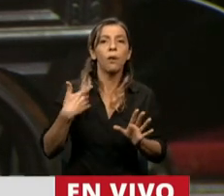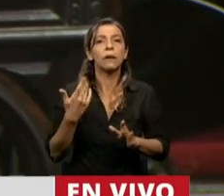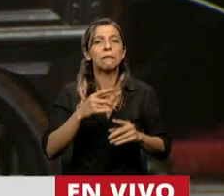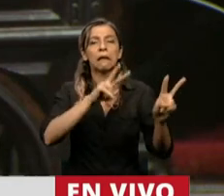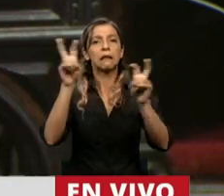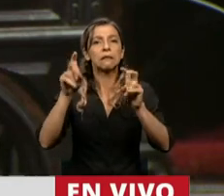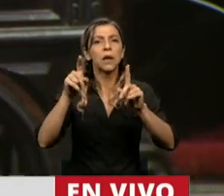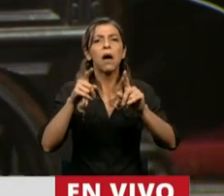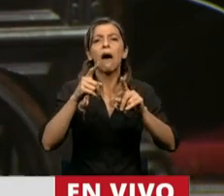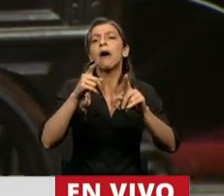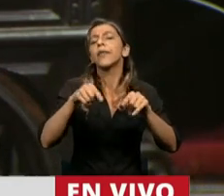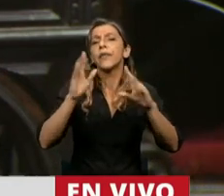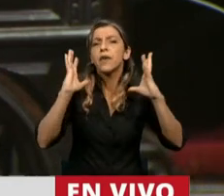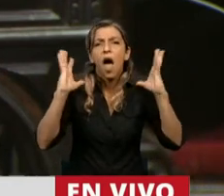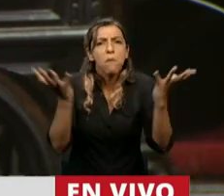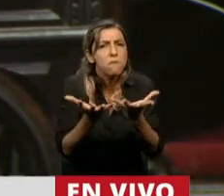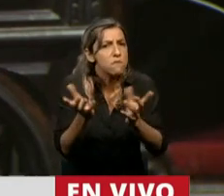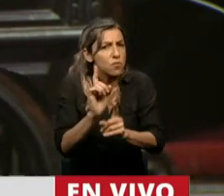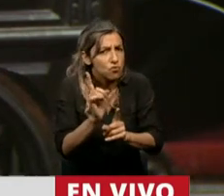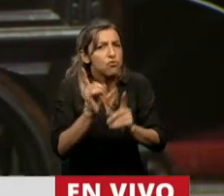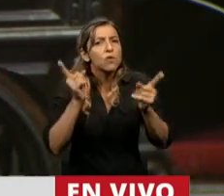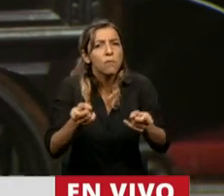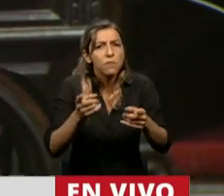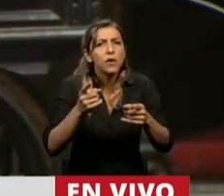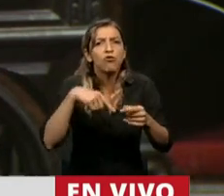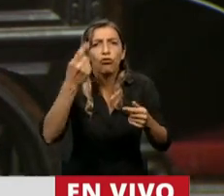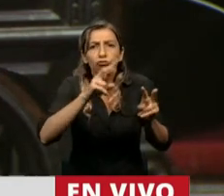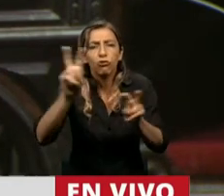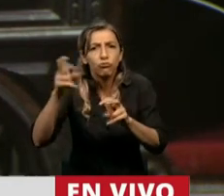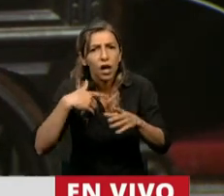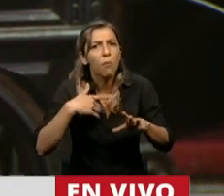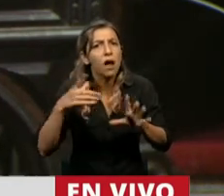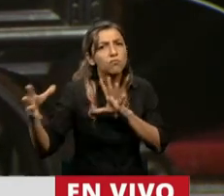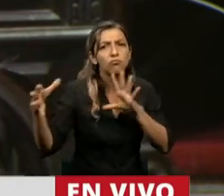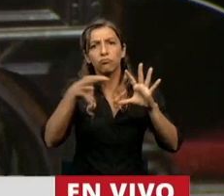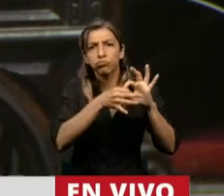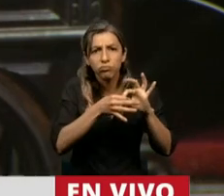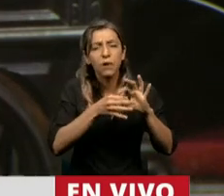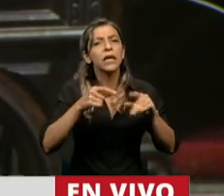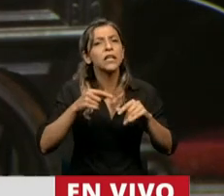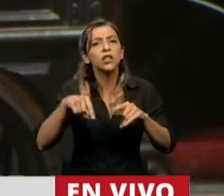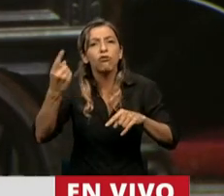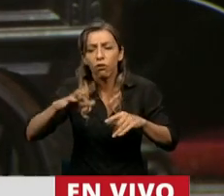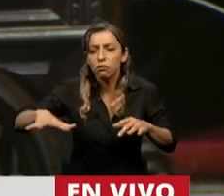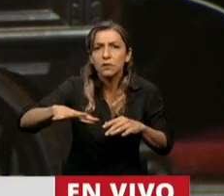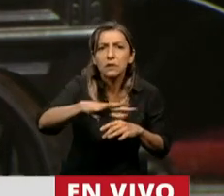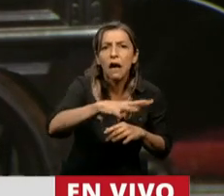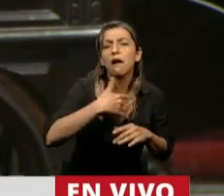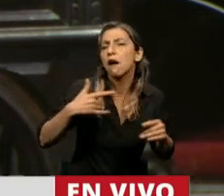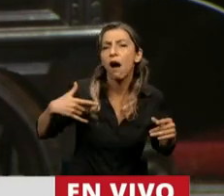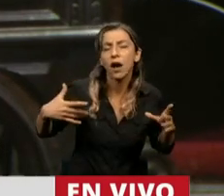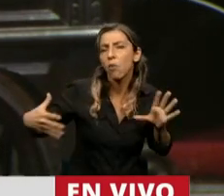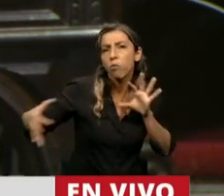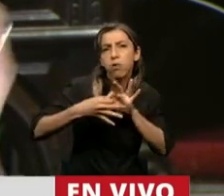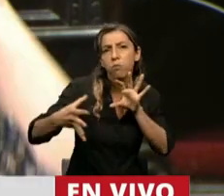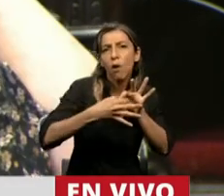temas ambientales, sino que transversalicen la perspectiva ambiental a todas las áreas, a todos los ámbitos de nuestra